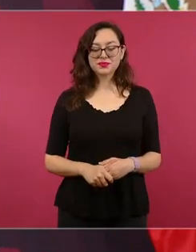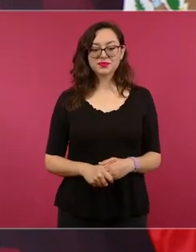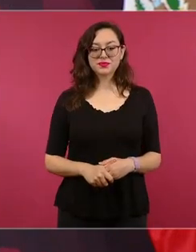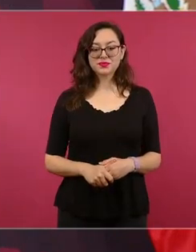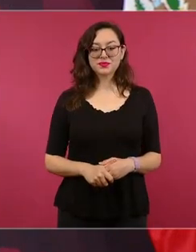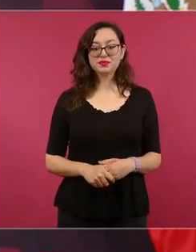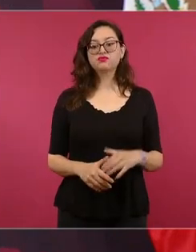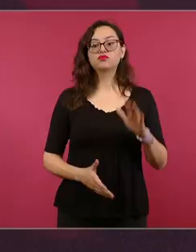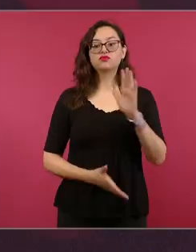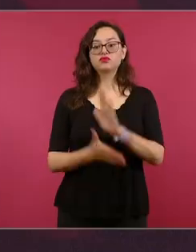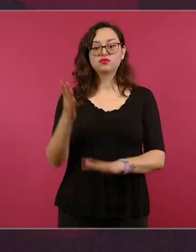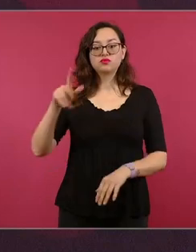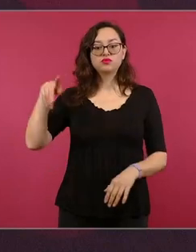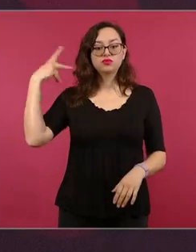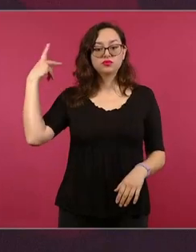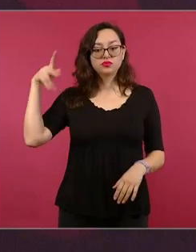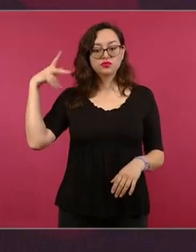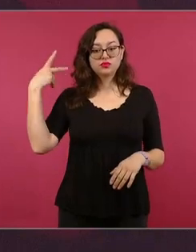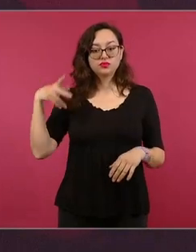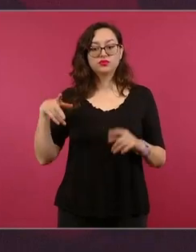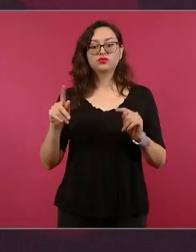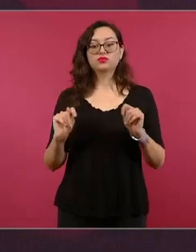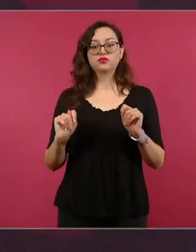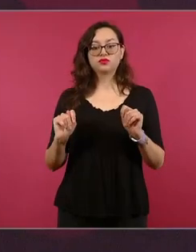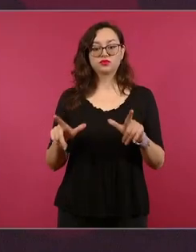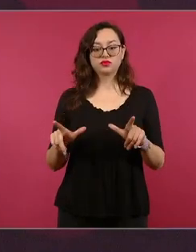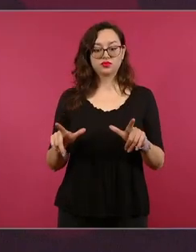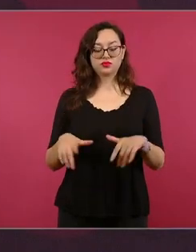Voy a Puebla y a Tlaxcala,